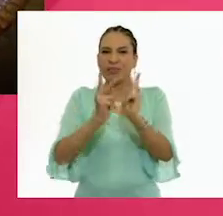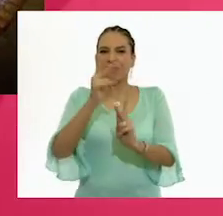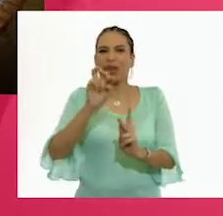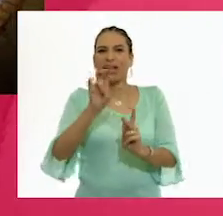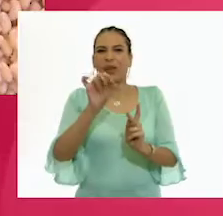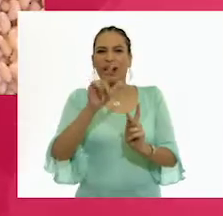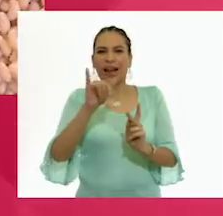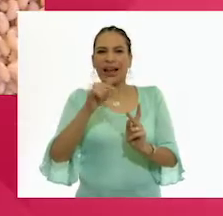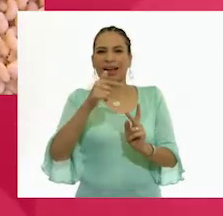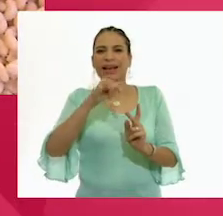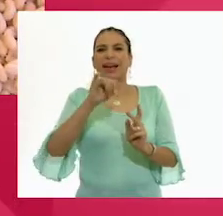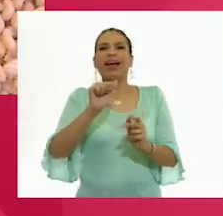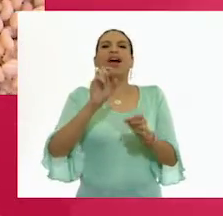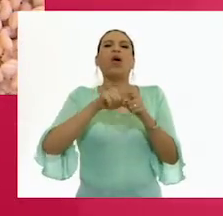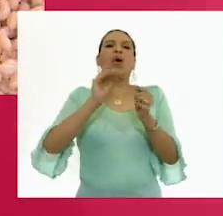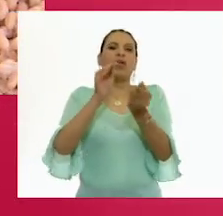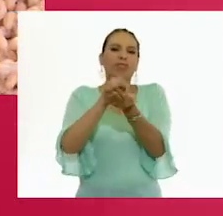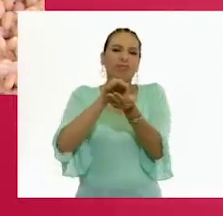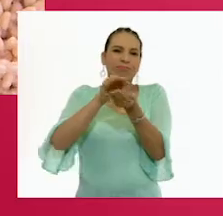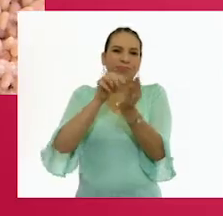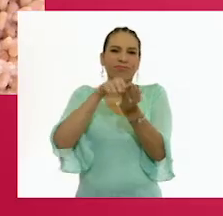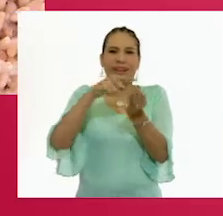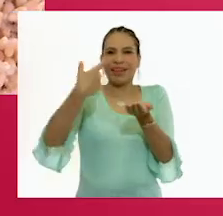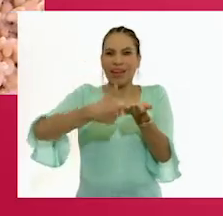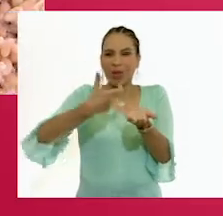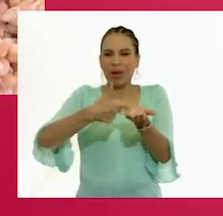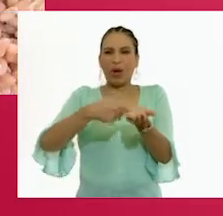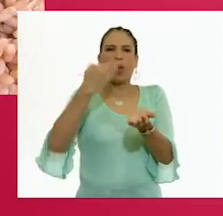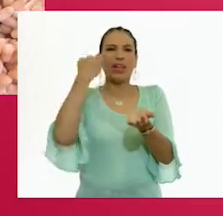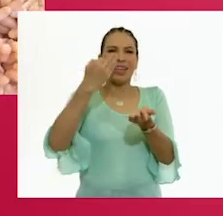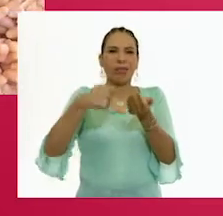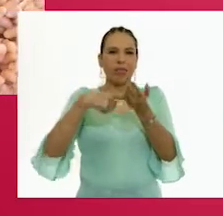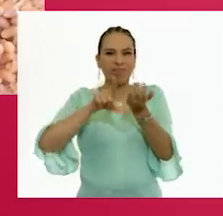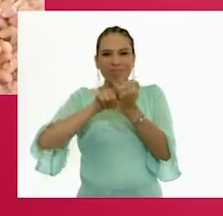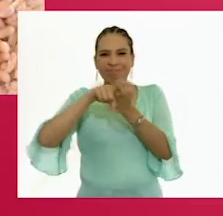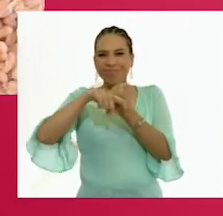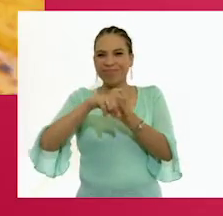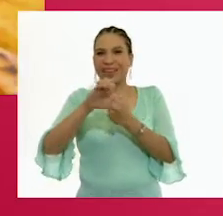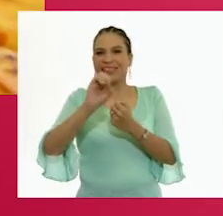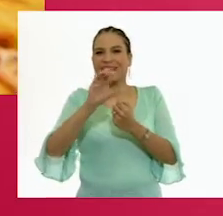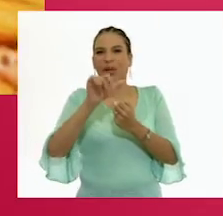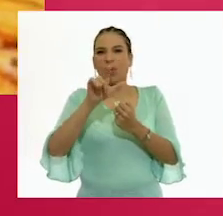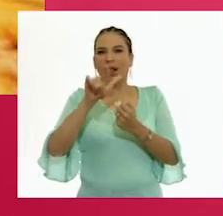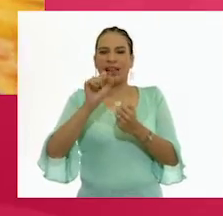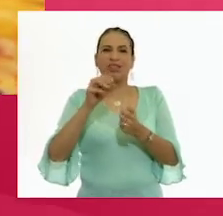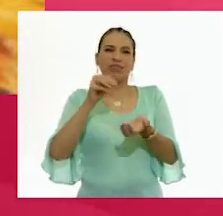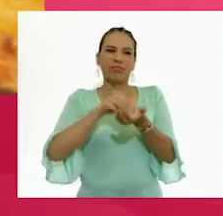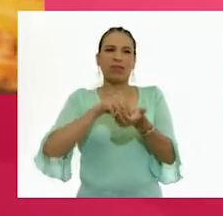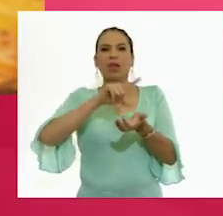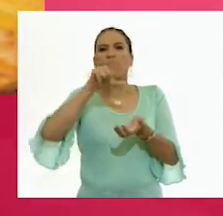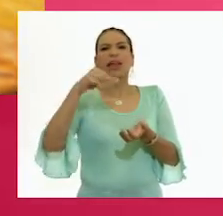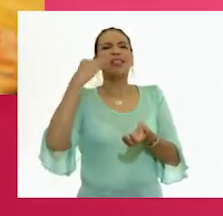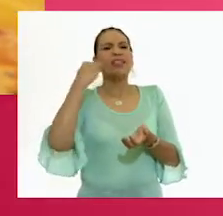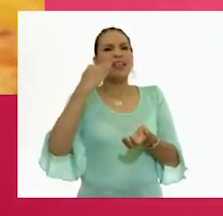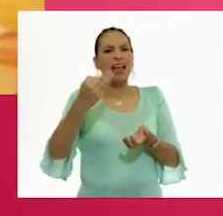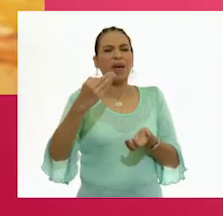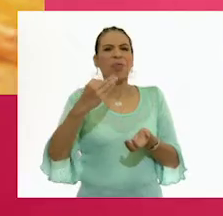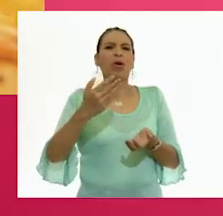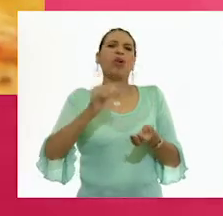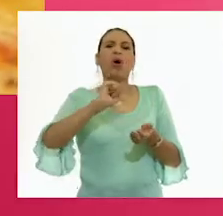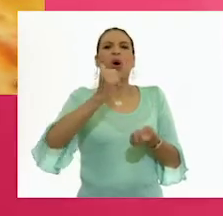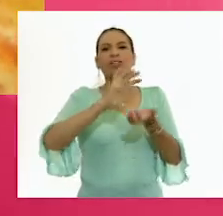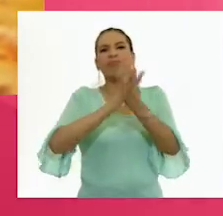camarón. Ahorita como es temporada de escamoles, le ponemos escamoles. Ya cuando es temporada de chinicuiles,